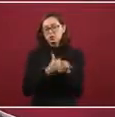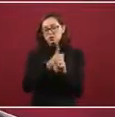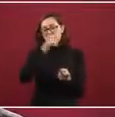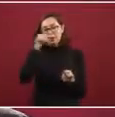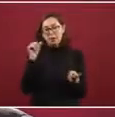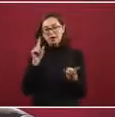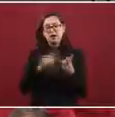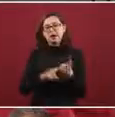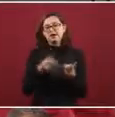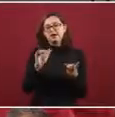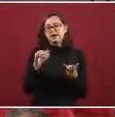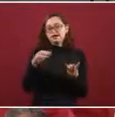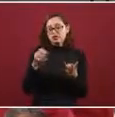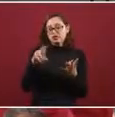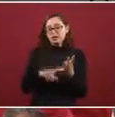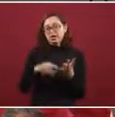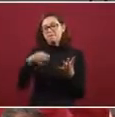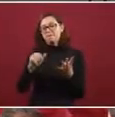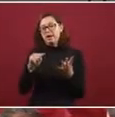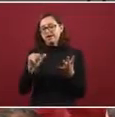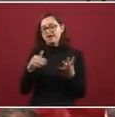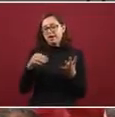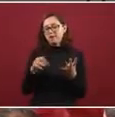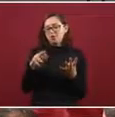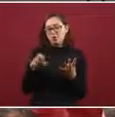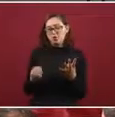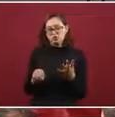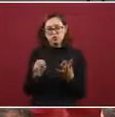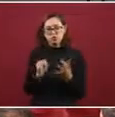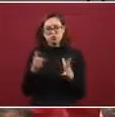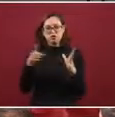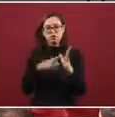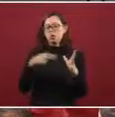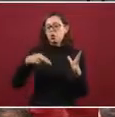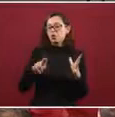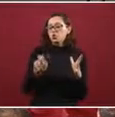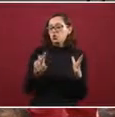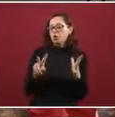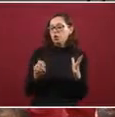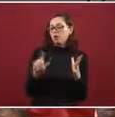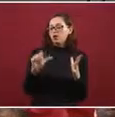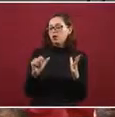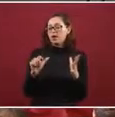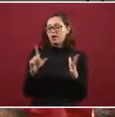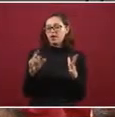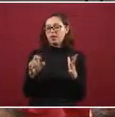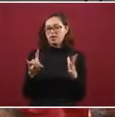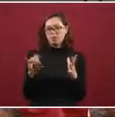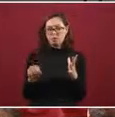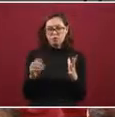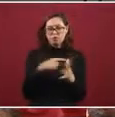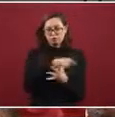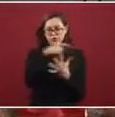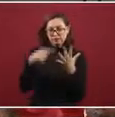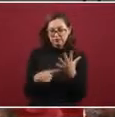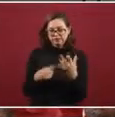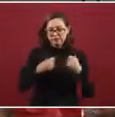Reynosa y Matamoros. Tijuana, Ciudad Juárez, Nuevo Laredo, Reynosa y Matamoros.